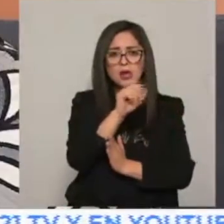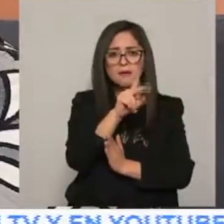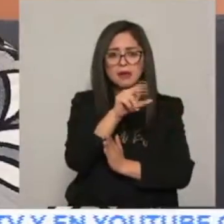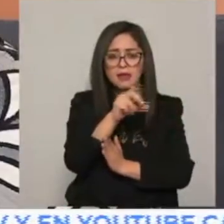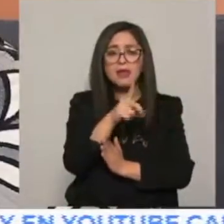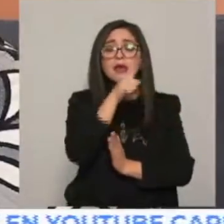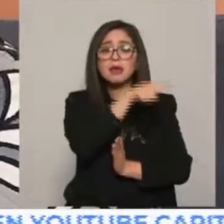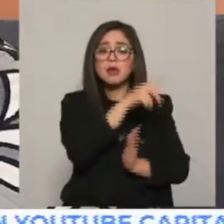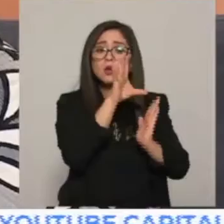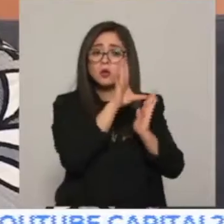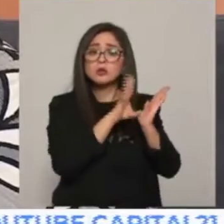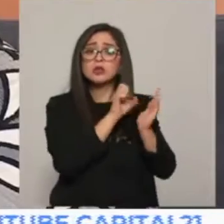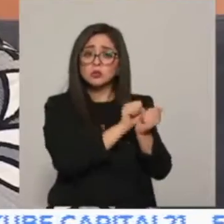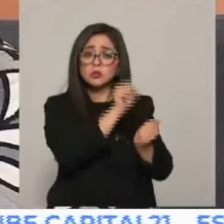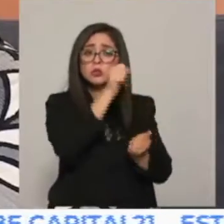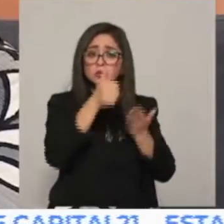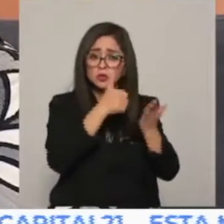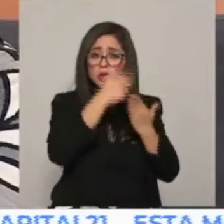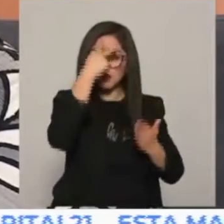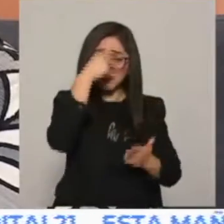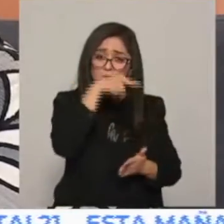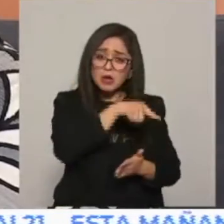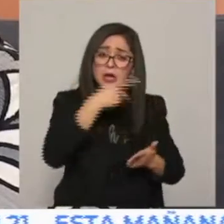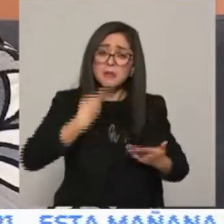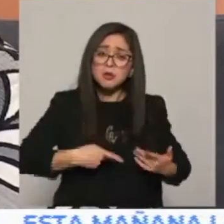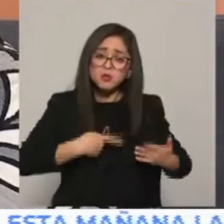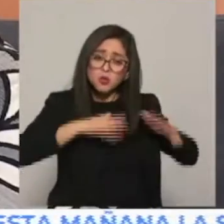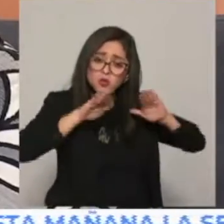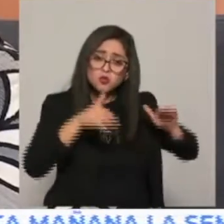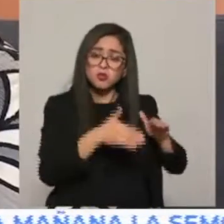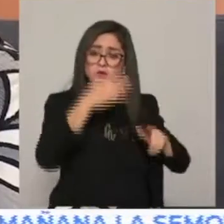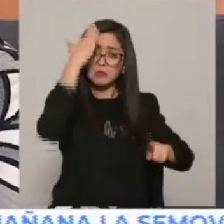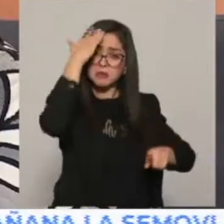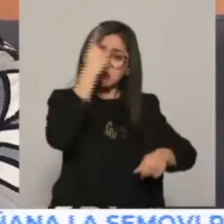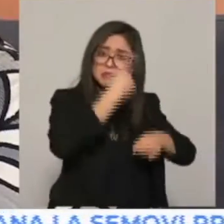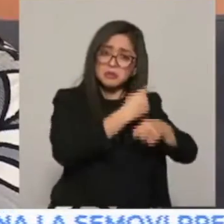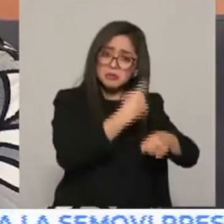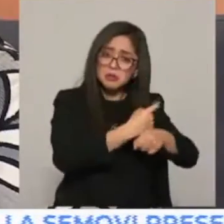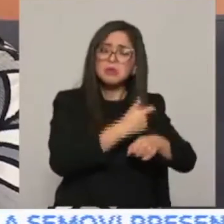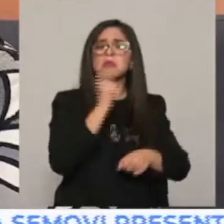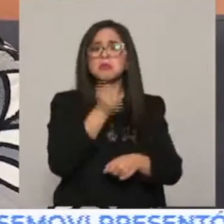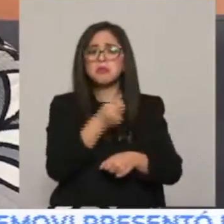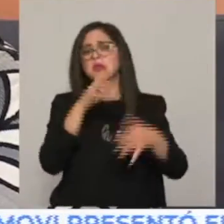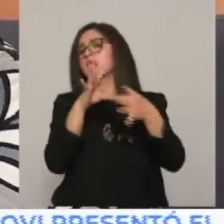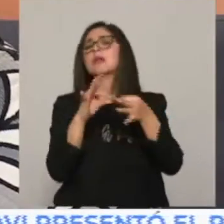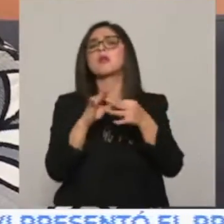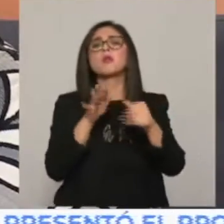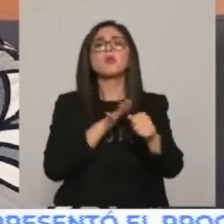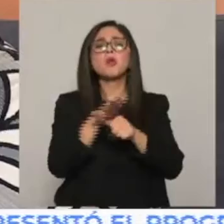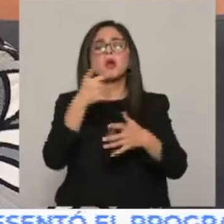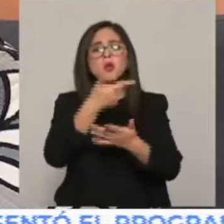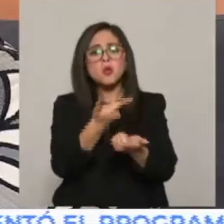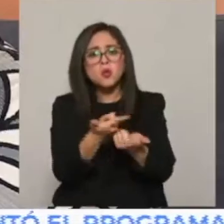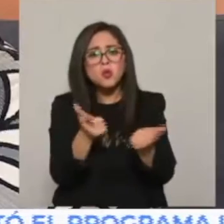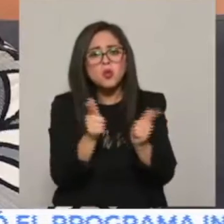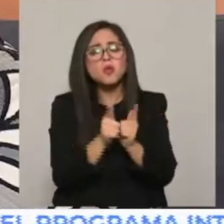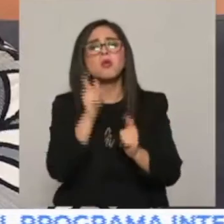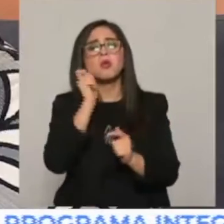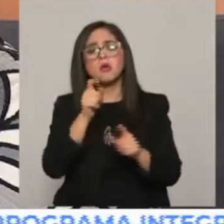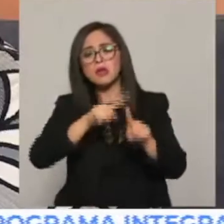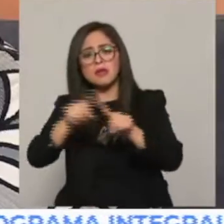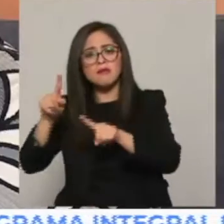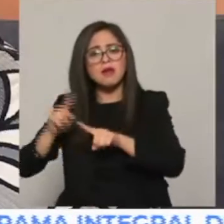atención prioritaria, y precisamente para saber y entender qué es la atención prioritaria, cuáles son estos grupos, cuáles son los obstáculos intersexuales